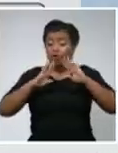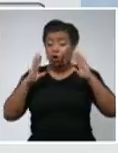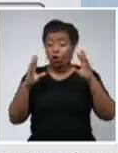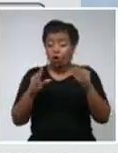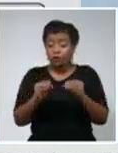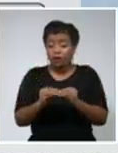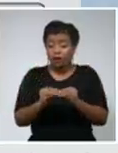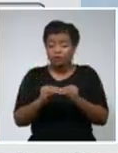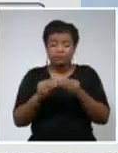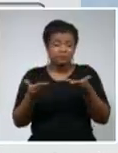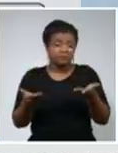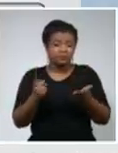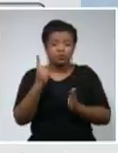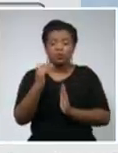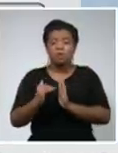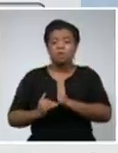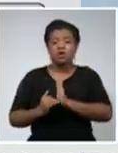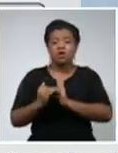de